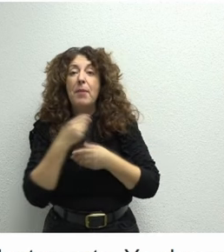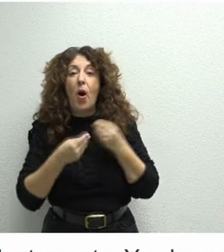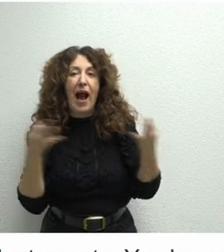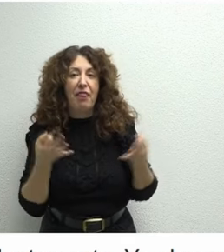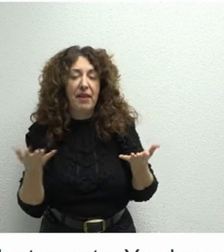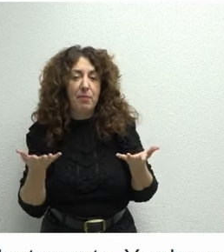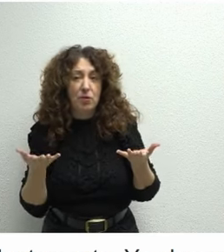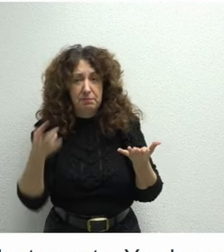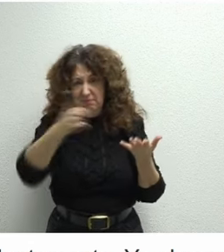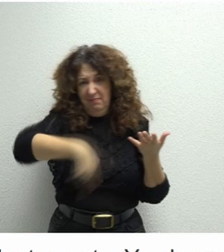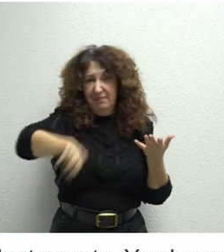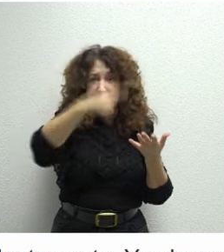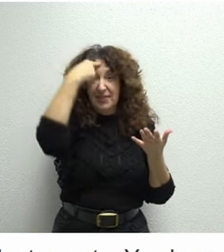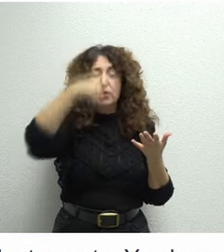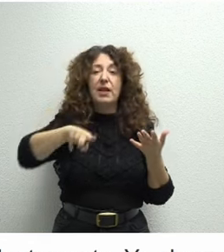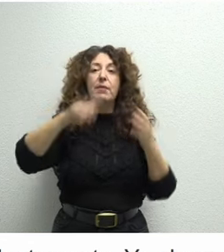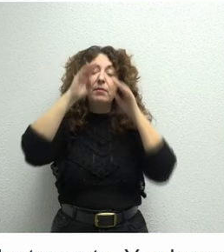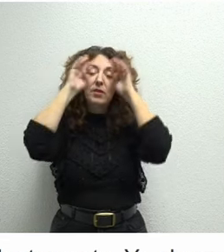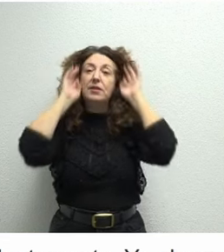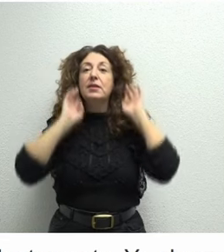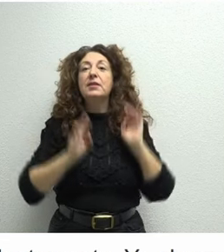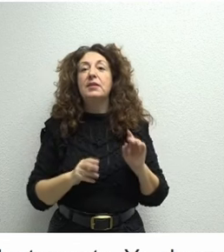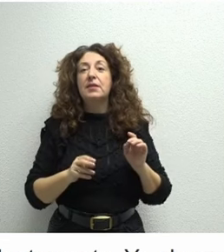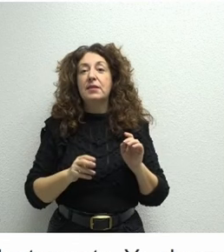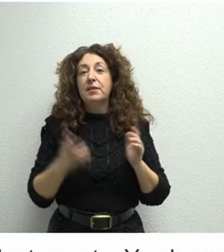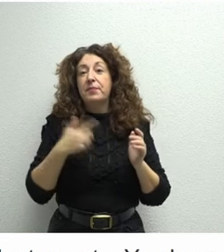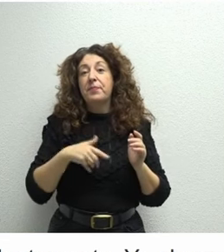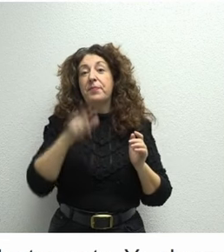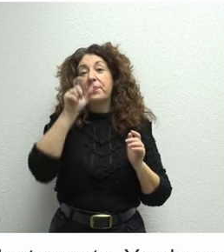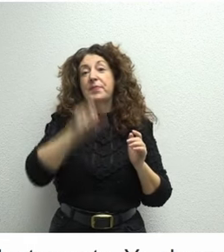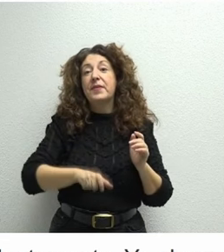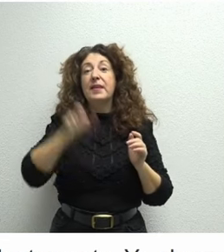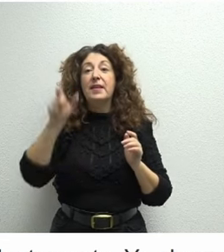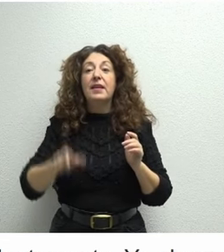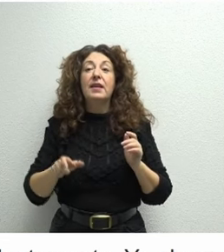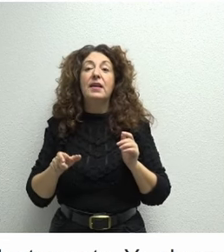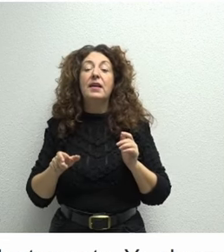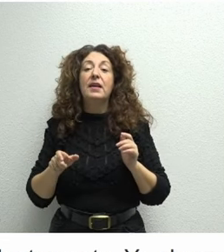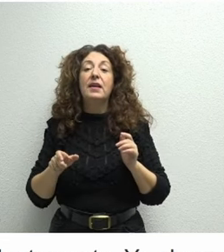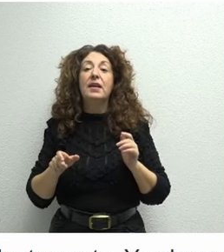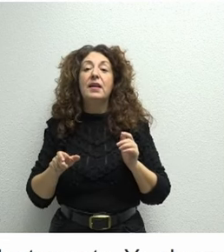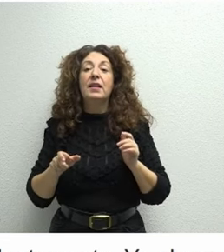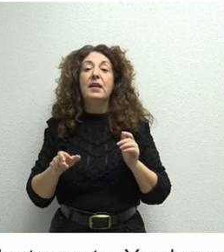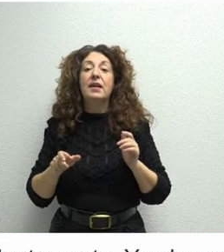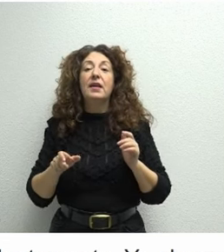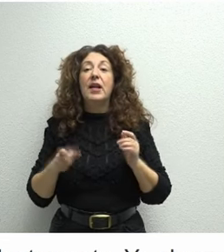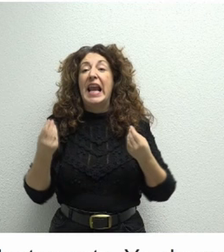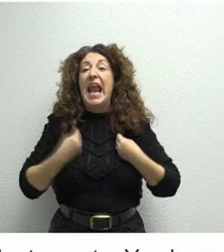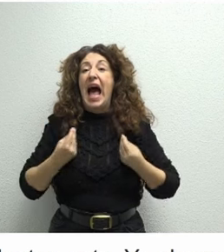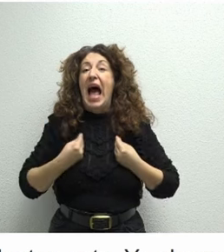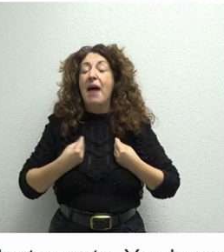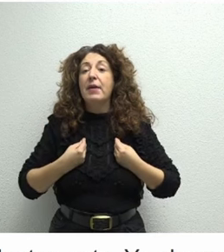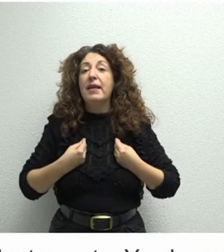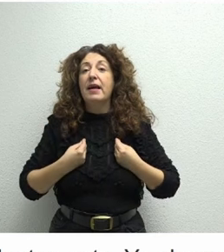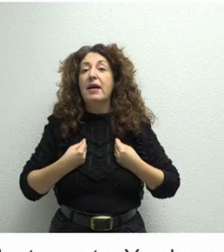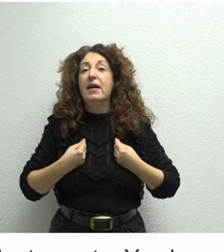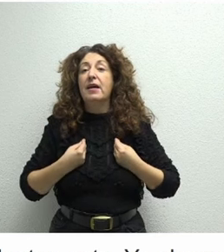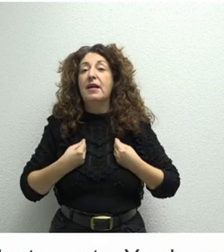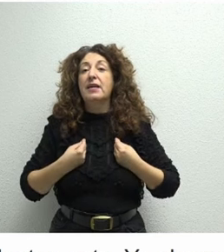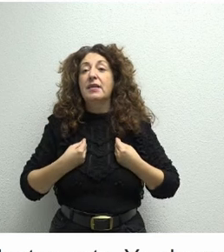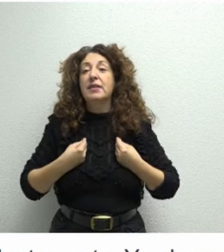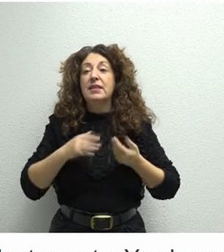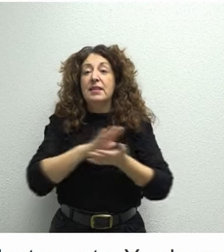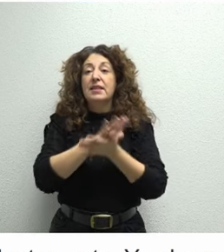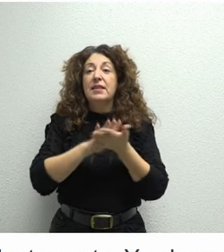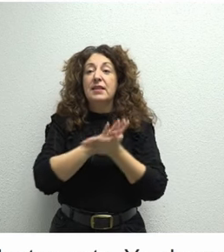y y nos cargamos la la vía dopaminérgica o o la o la o la secuestramos y Qué pasa cuando nos la cargamos que